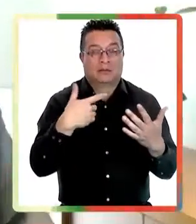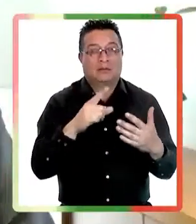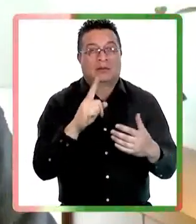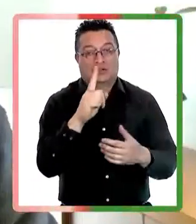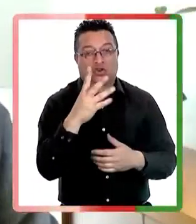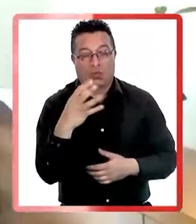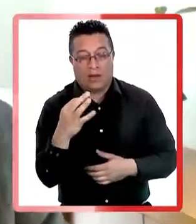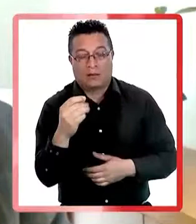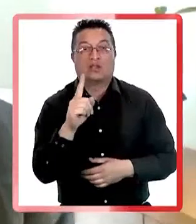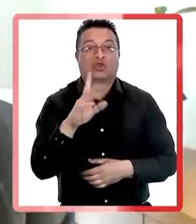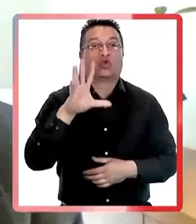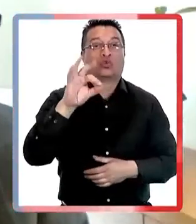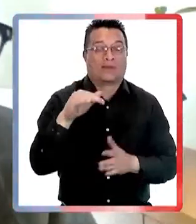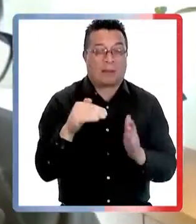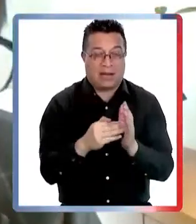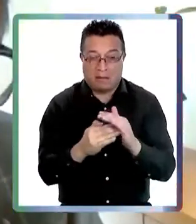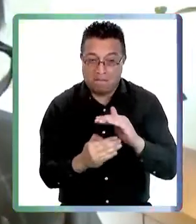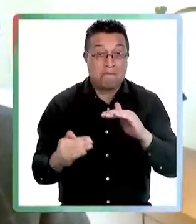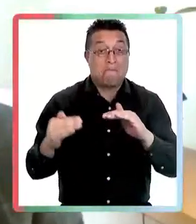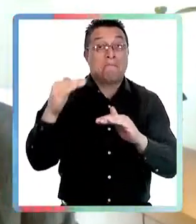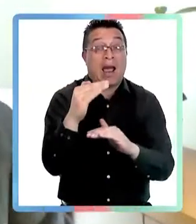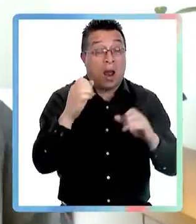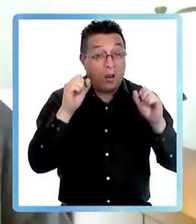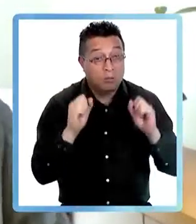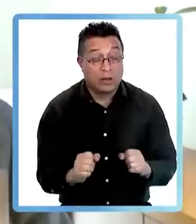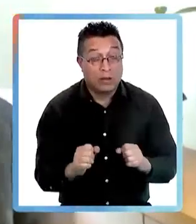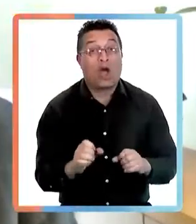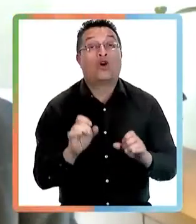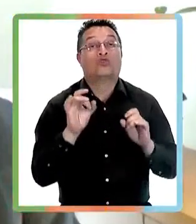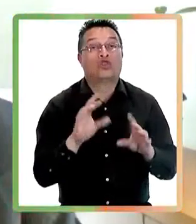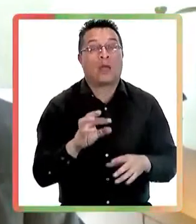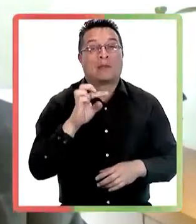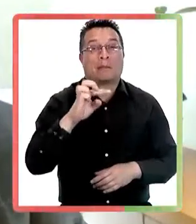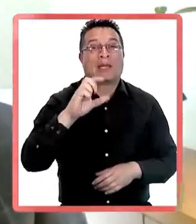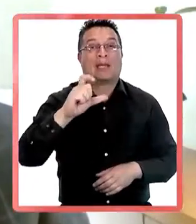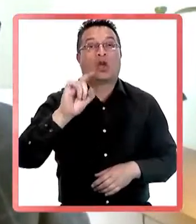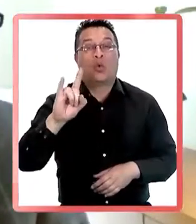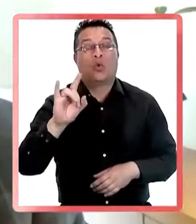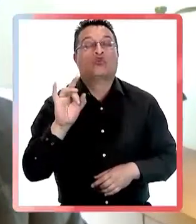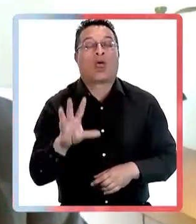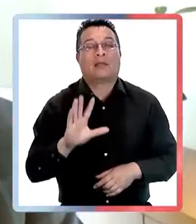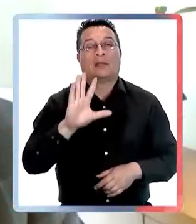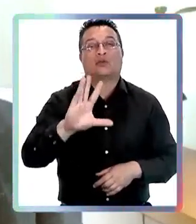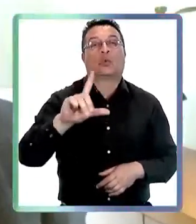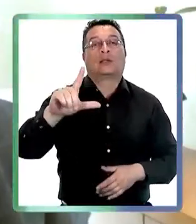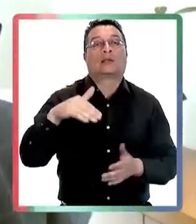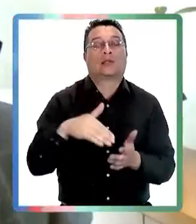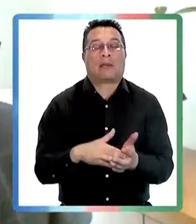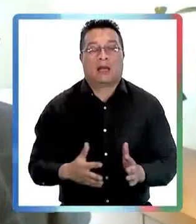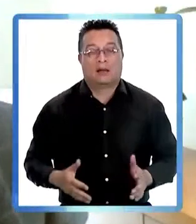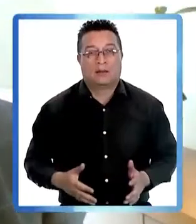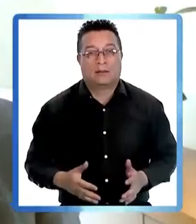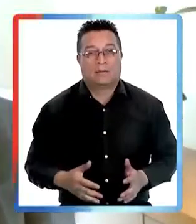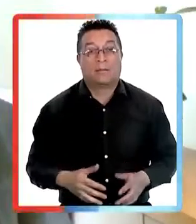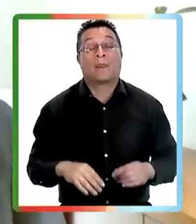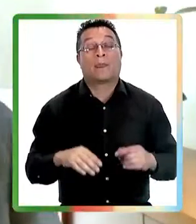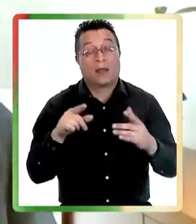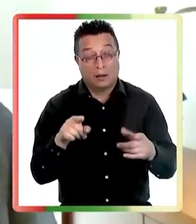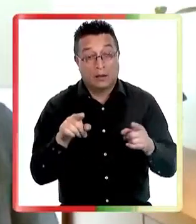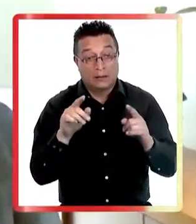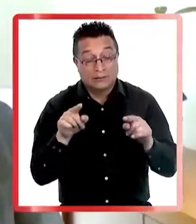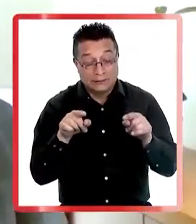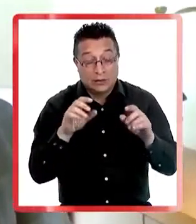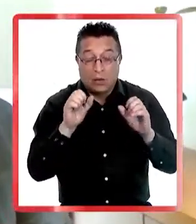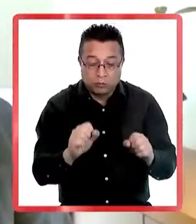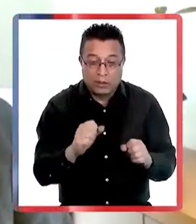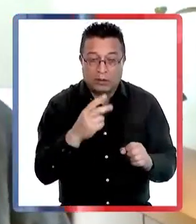130, 140, 150 mil pesos, solo con la PGU se le va a poder aumentar 57 mil pesos. Y desde ese punto